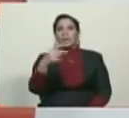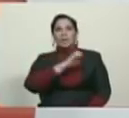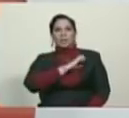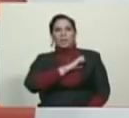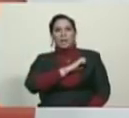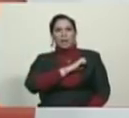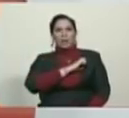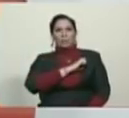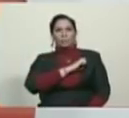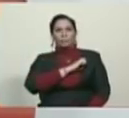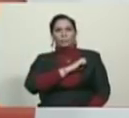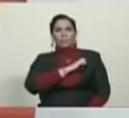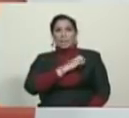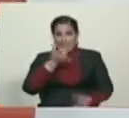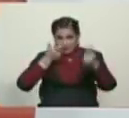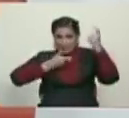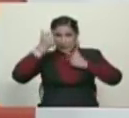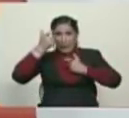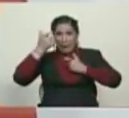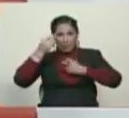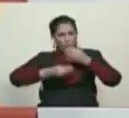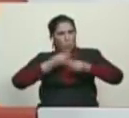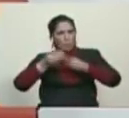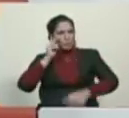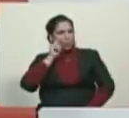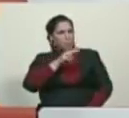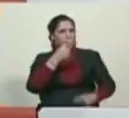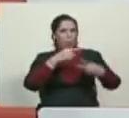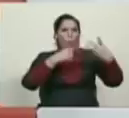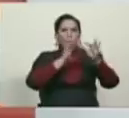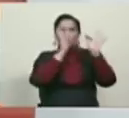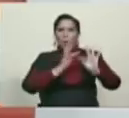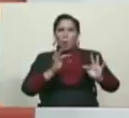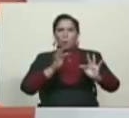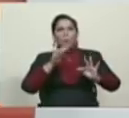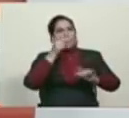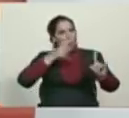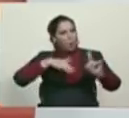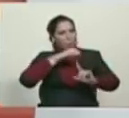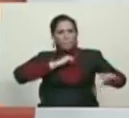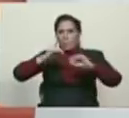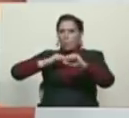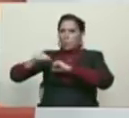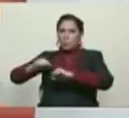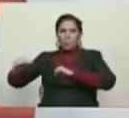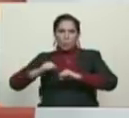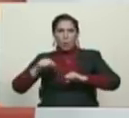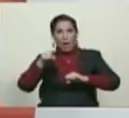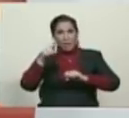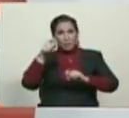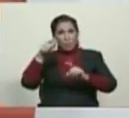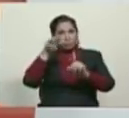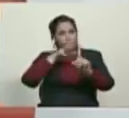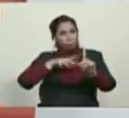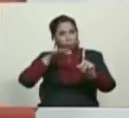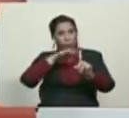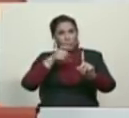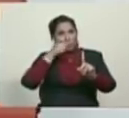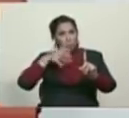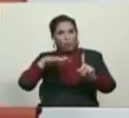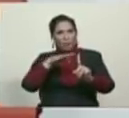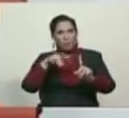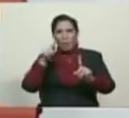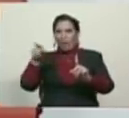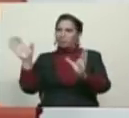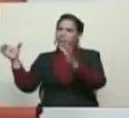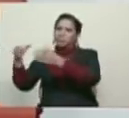Chávez nos lo hizo ver de otra manera, un pueblo movilizado, un pueblo en la calle, traicionado por las cúpulas